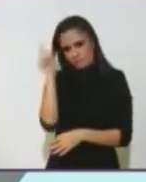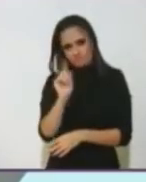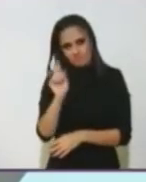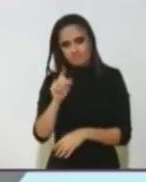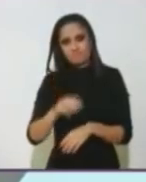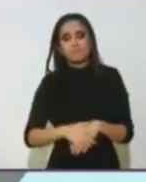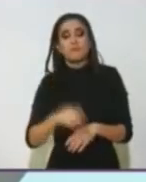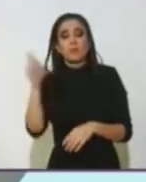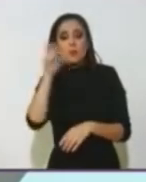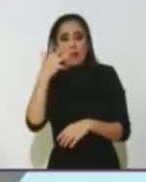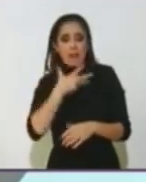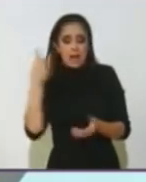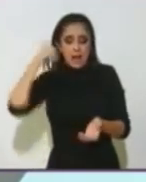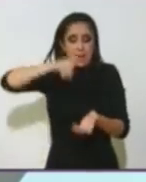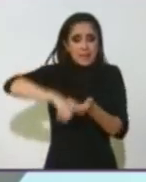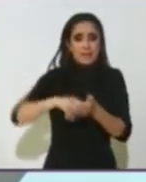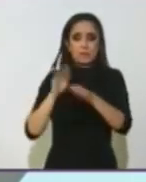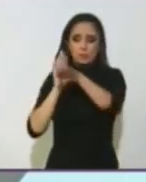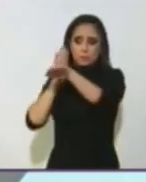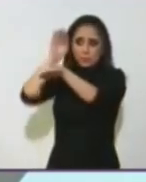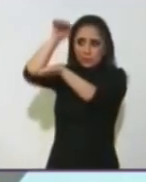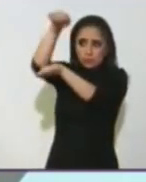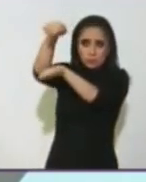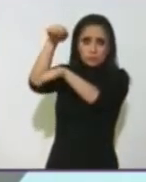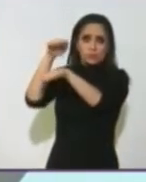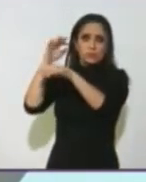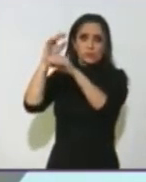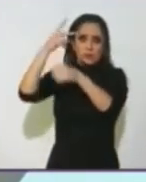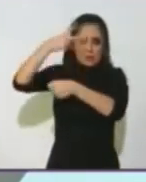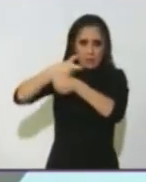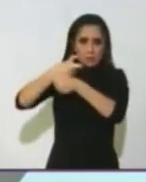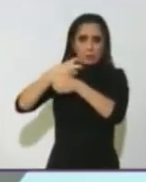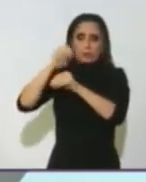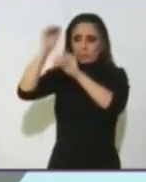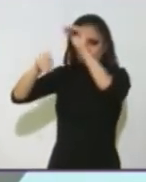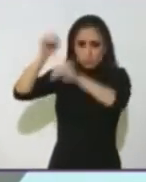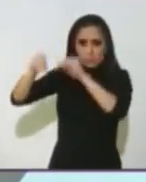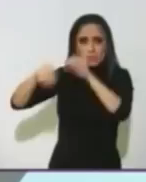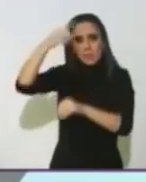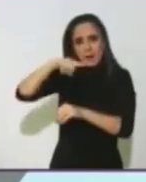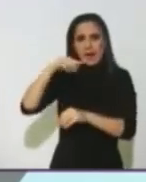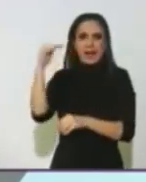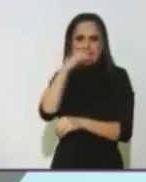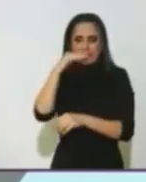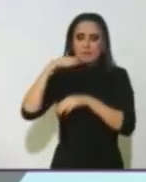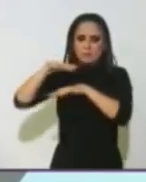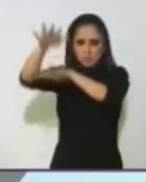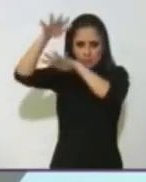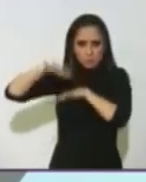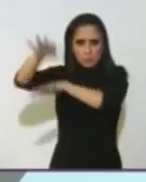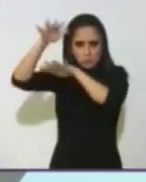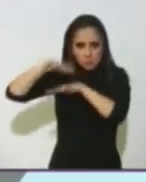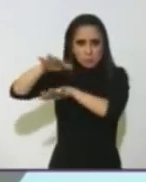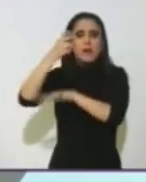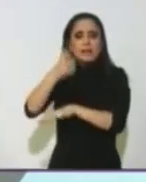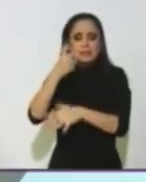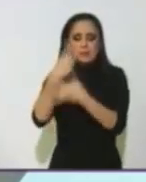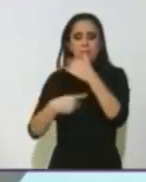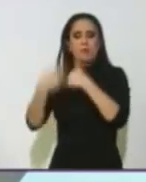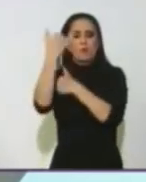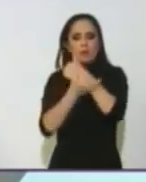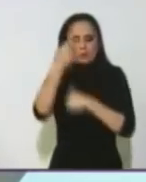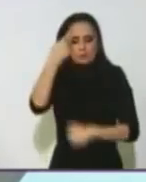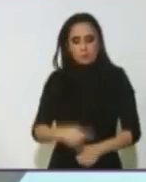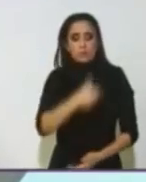cuando sí solos se hicieron los segundos pisos públicos gratuitos fue parte de un proyecto integral de la ciudad de